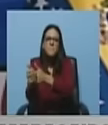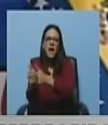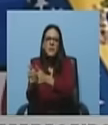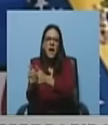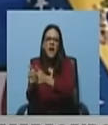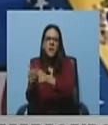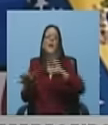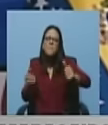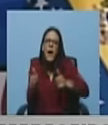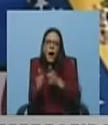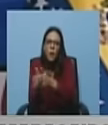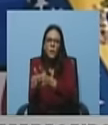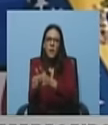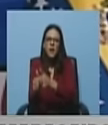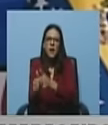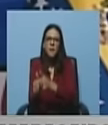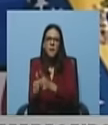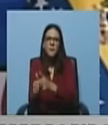acompañada,